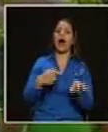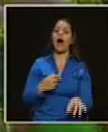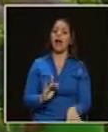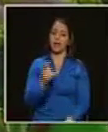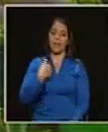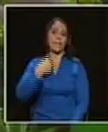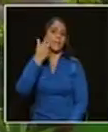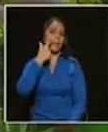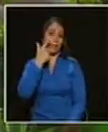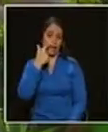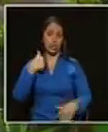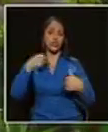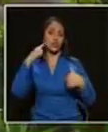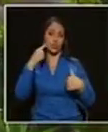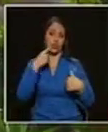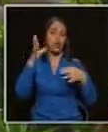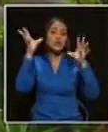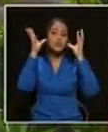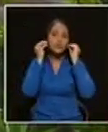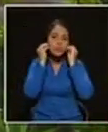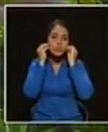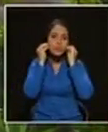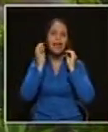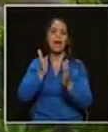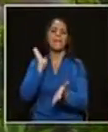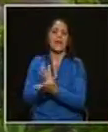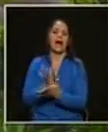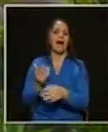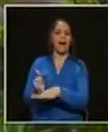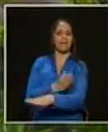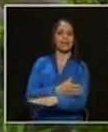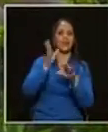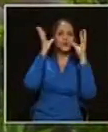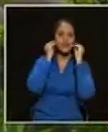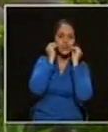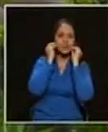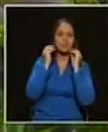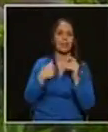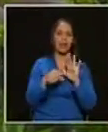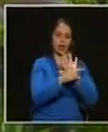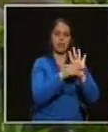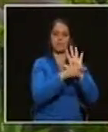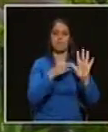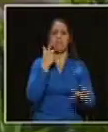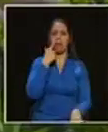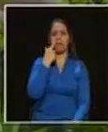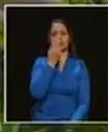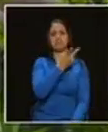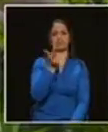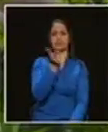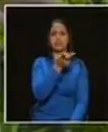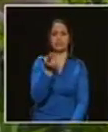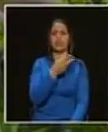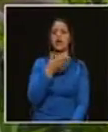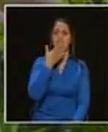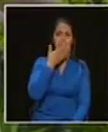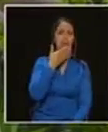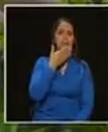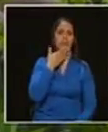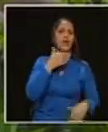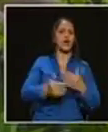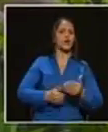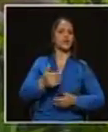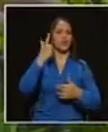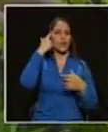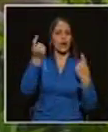sordo, pero poslingüístico, ¿cierto? Ensordecido. El closed caption para él es la estrategia.